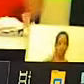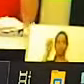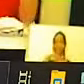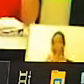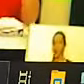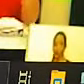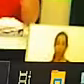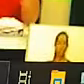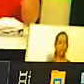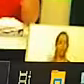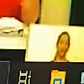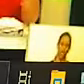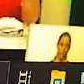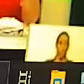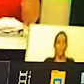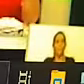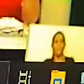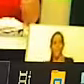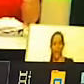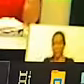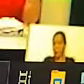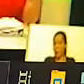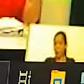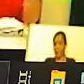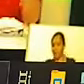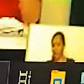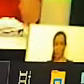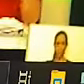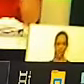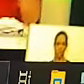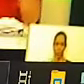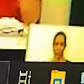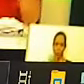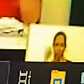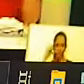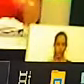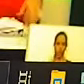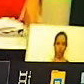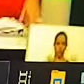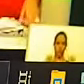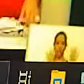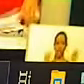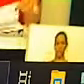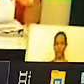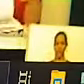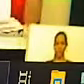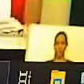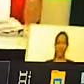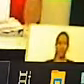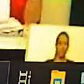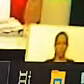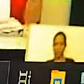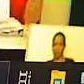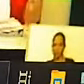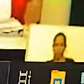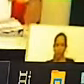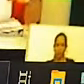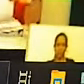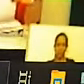Guaidó va, qué va a hacer Guaidó, porque ya estamos a pocos días de la convocatoria del 10 de marzo, y yo